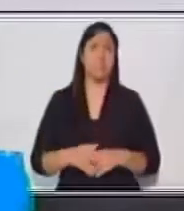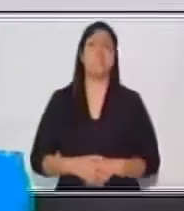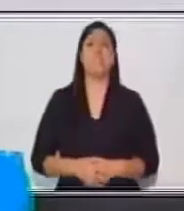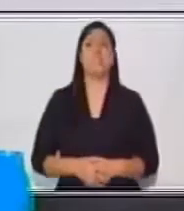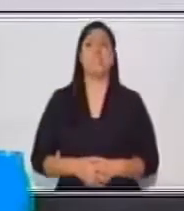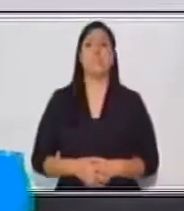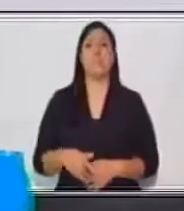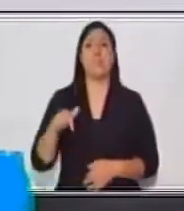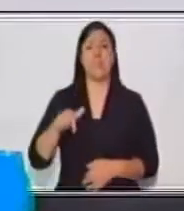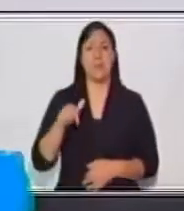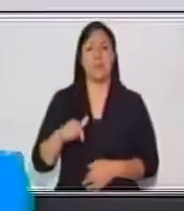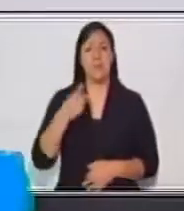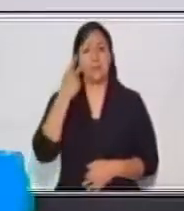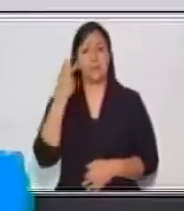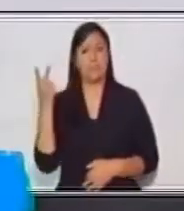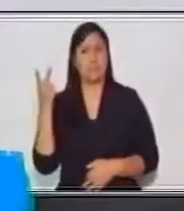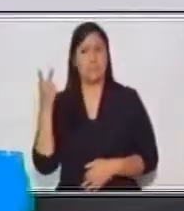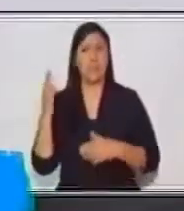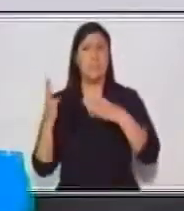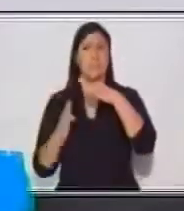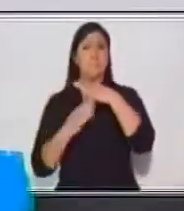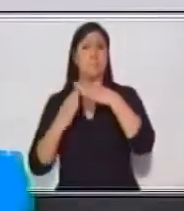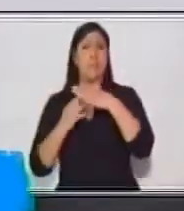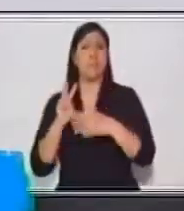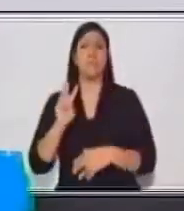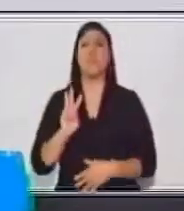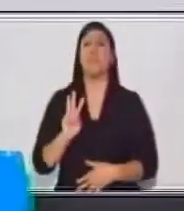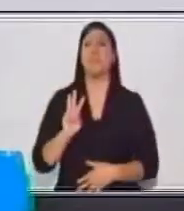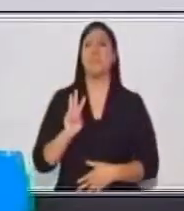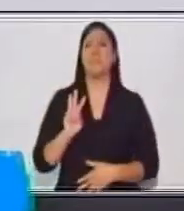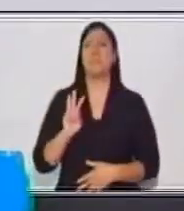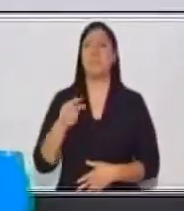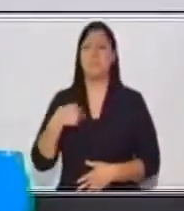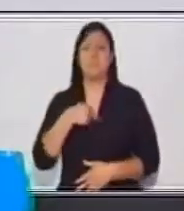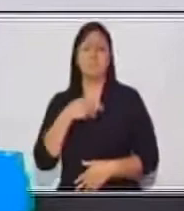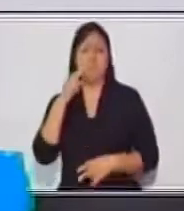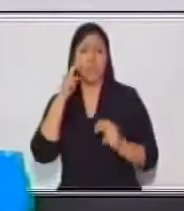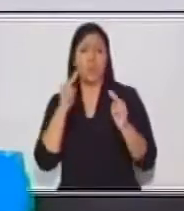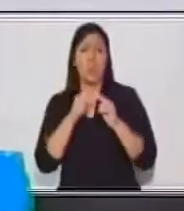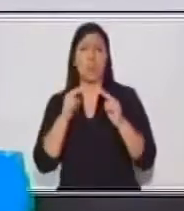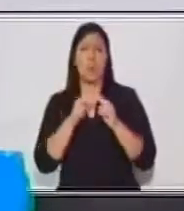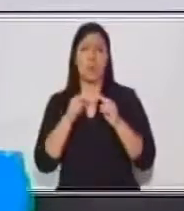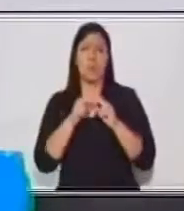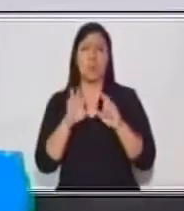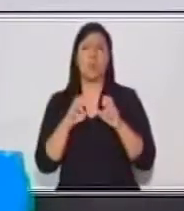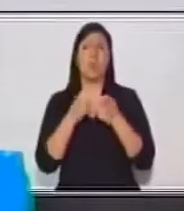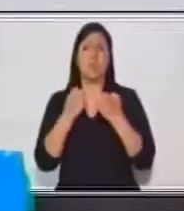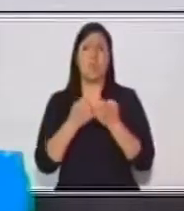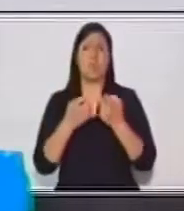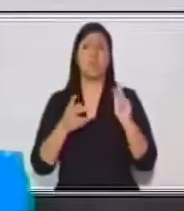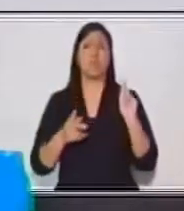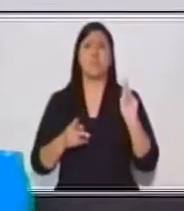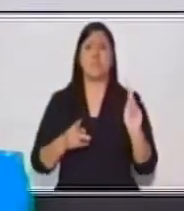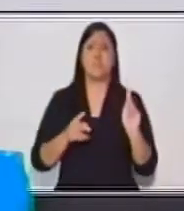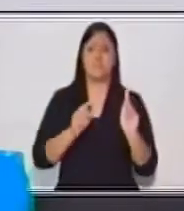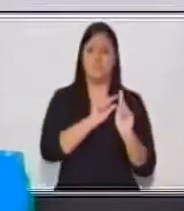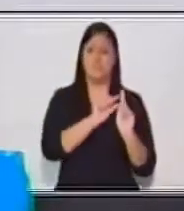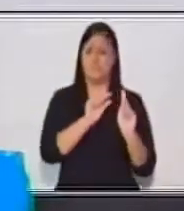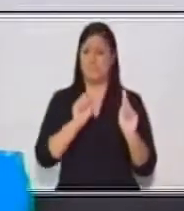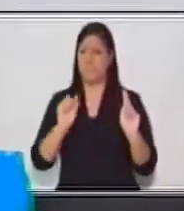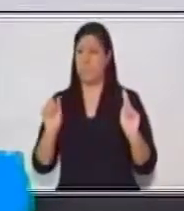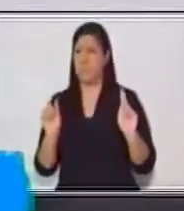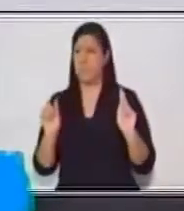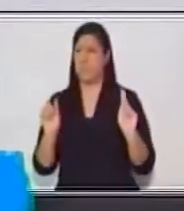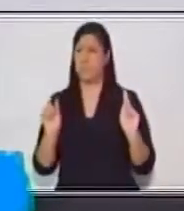cuando su base es 3, este también lo conocemos, ¿verdad? Cuando su base es 3, en este